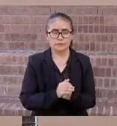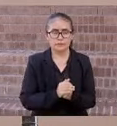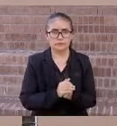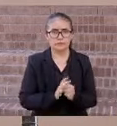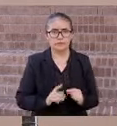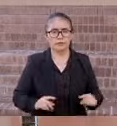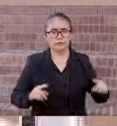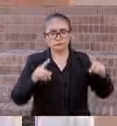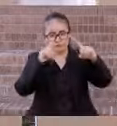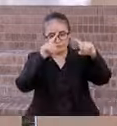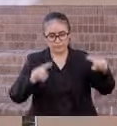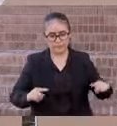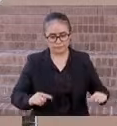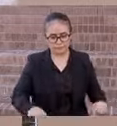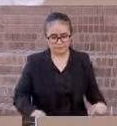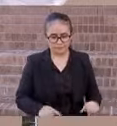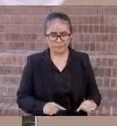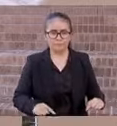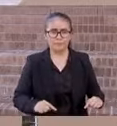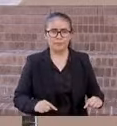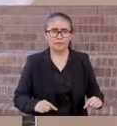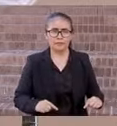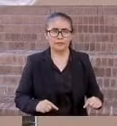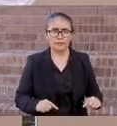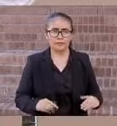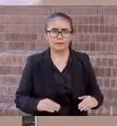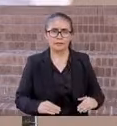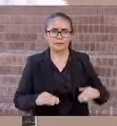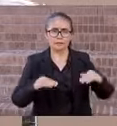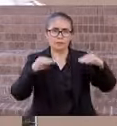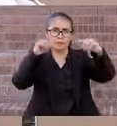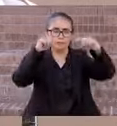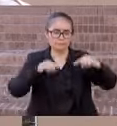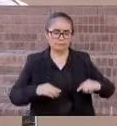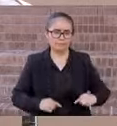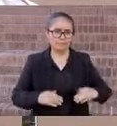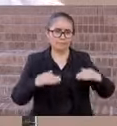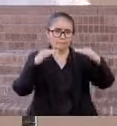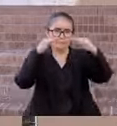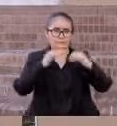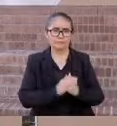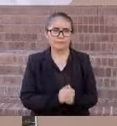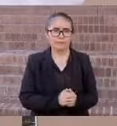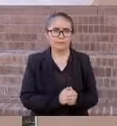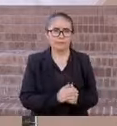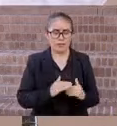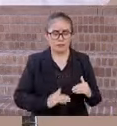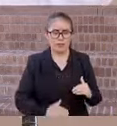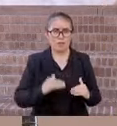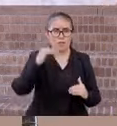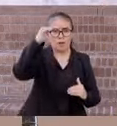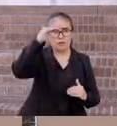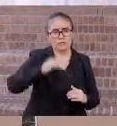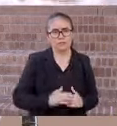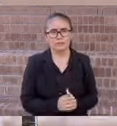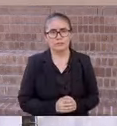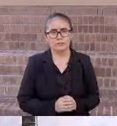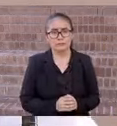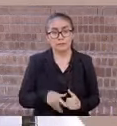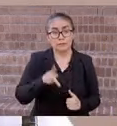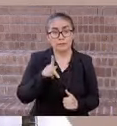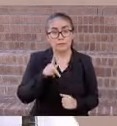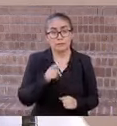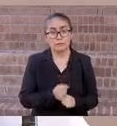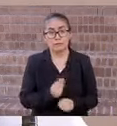poblacional hacia cúpula hacia lo alto pero